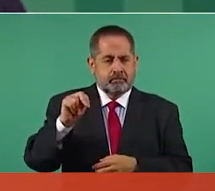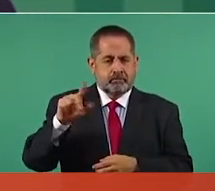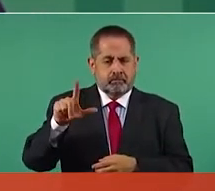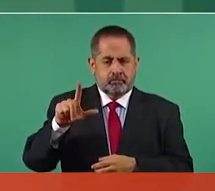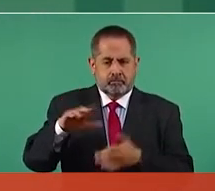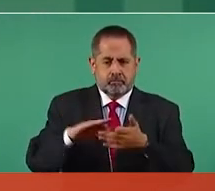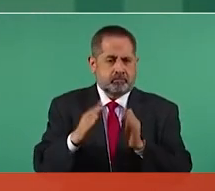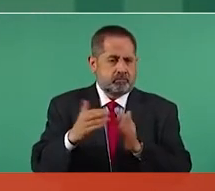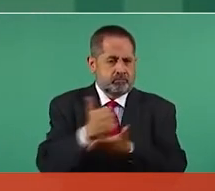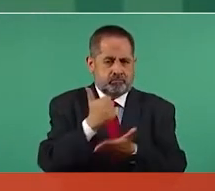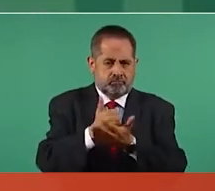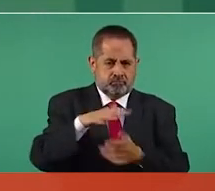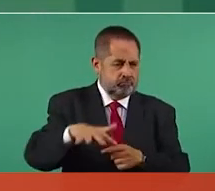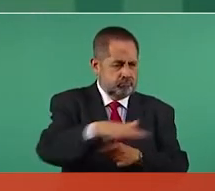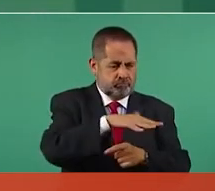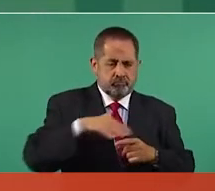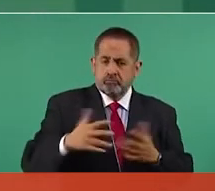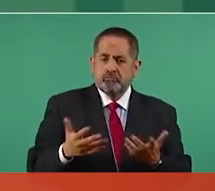León.